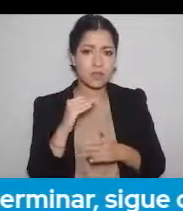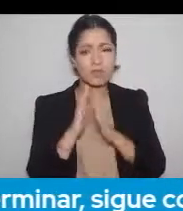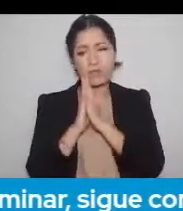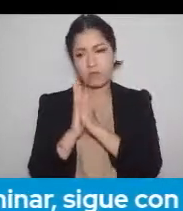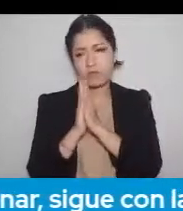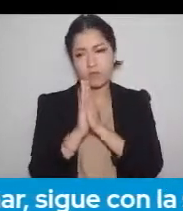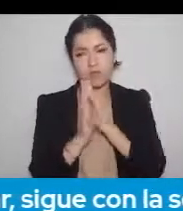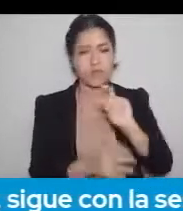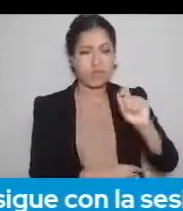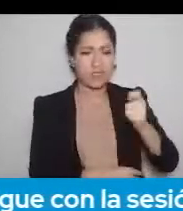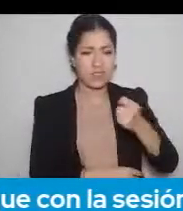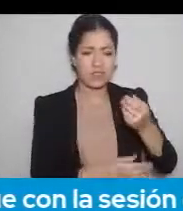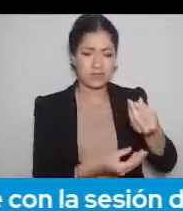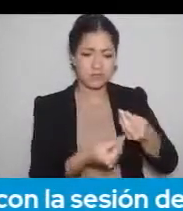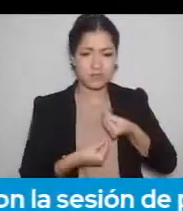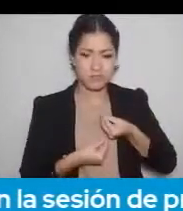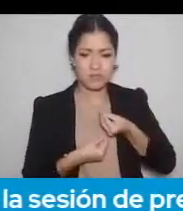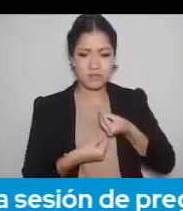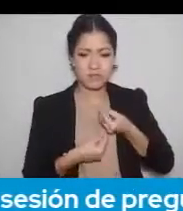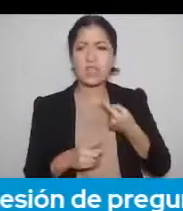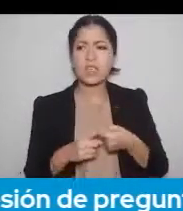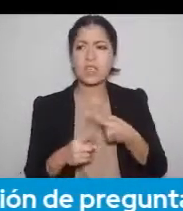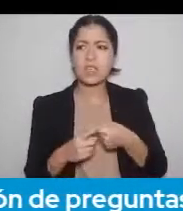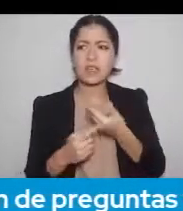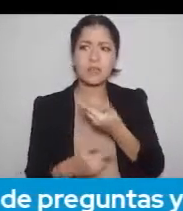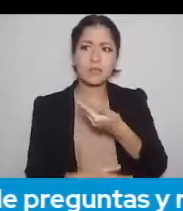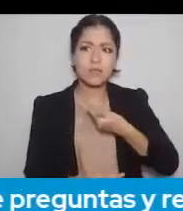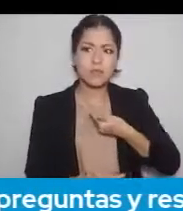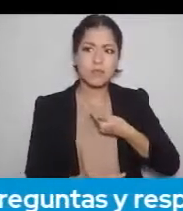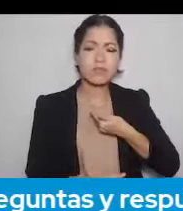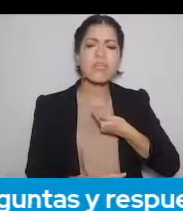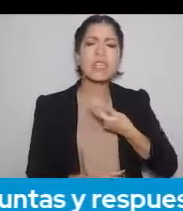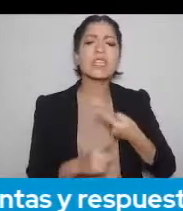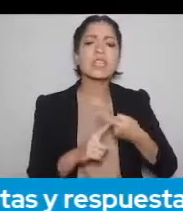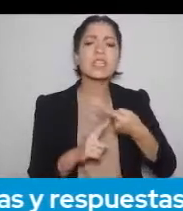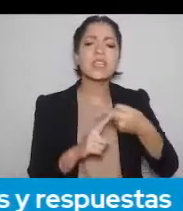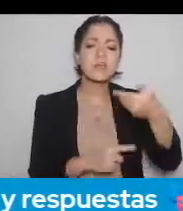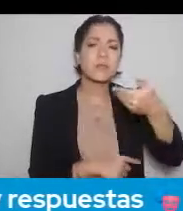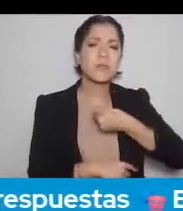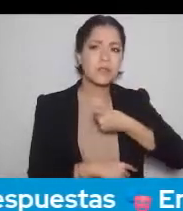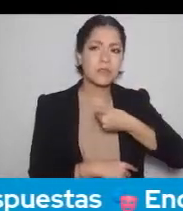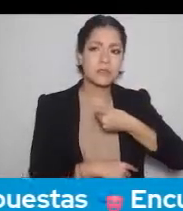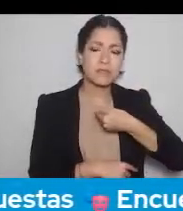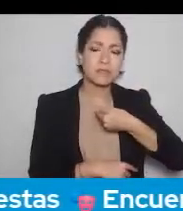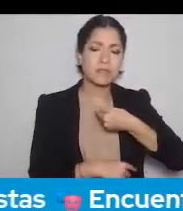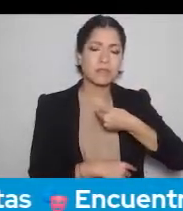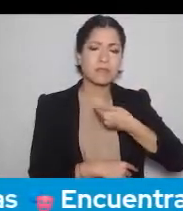¿Quién me las pide? ¿Quién me las pide?